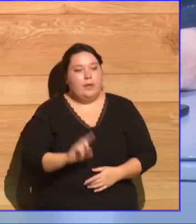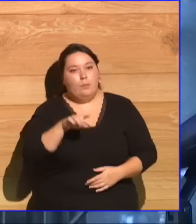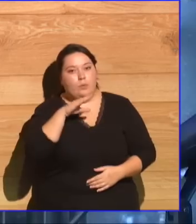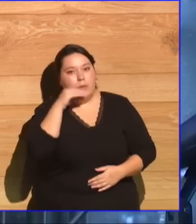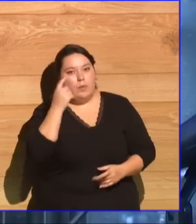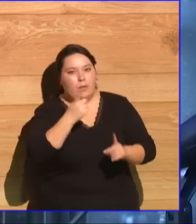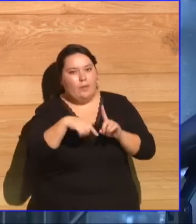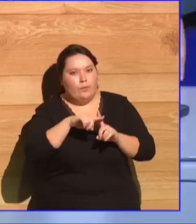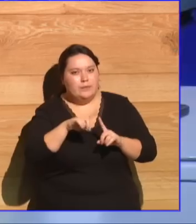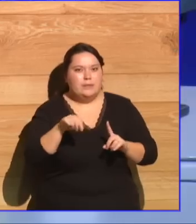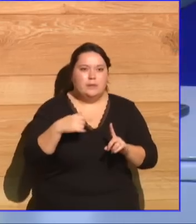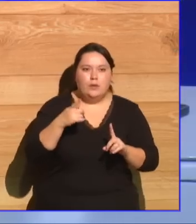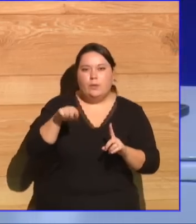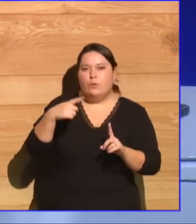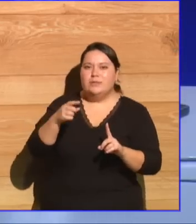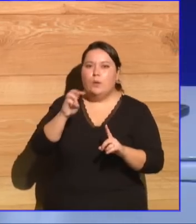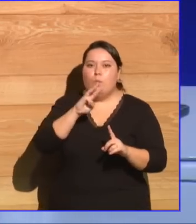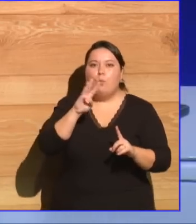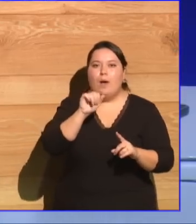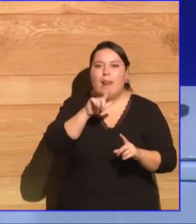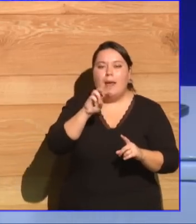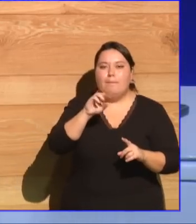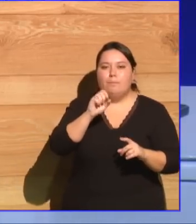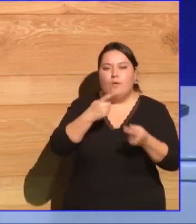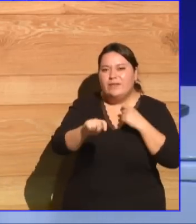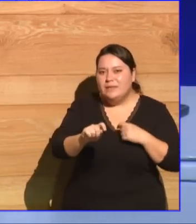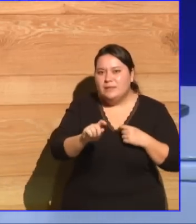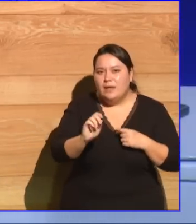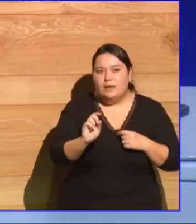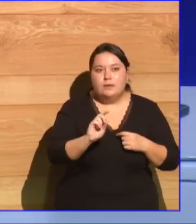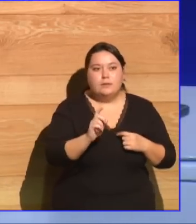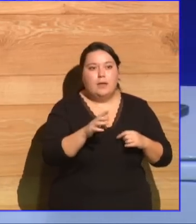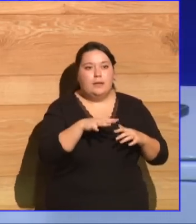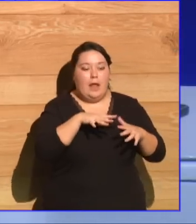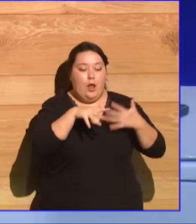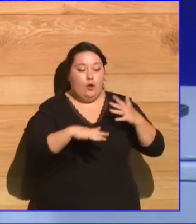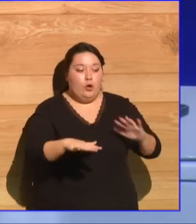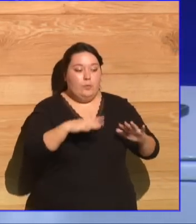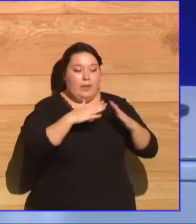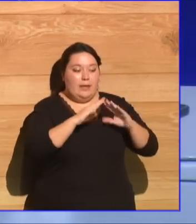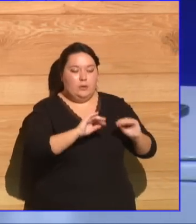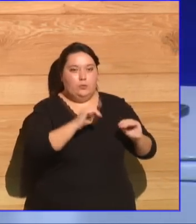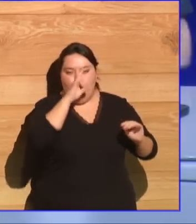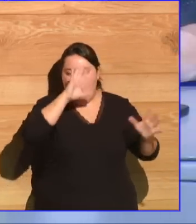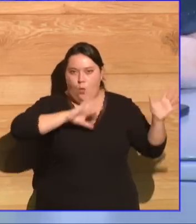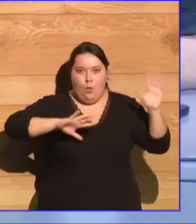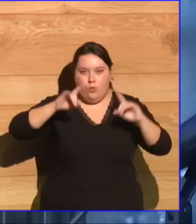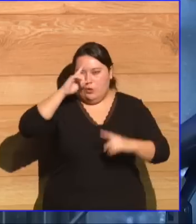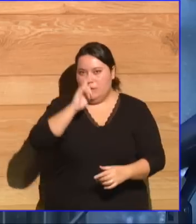y la vi en, La viste en Wallapop. y la vi en todo Tiene el algoritmo de su casa, lo tiene loco. No sabe, su no